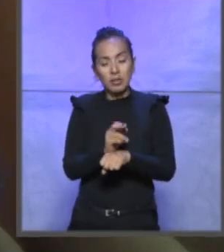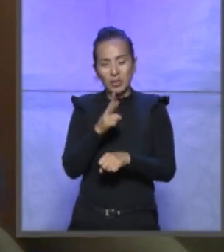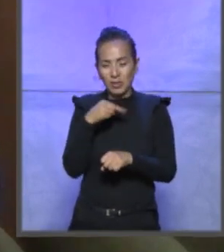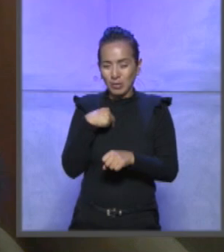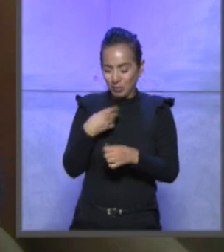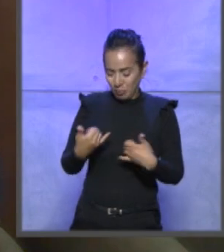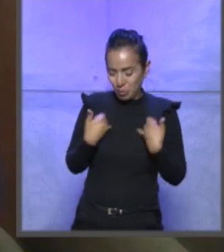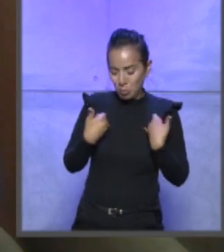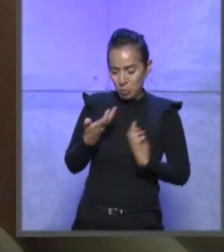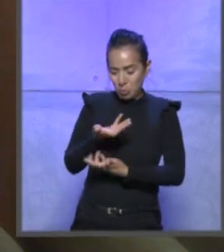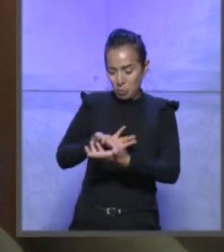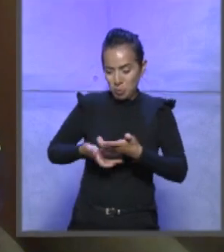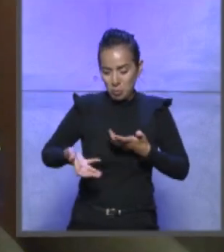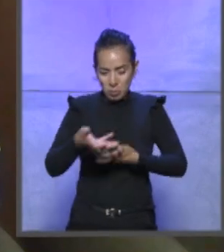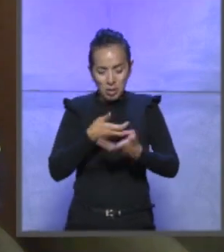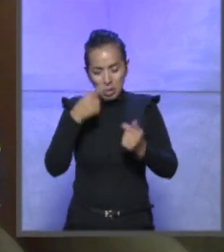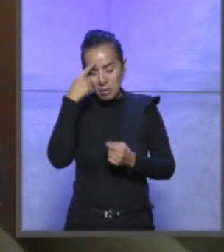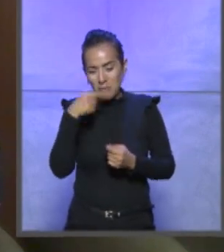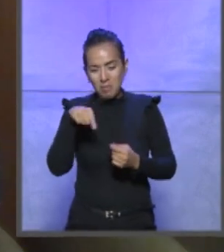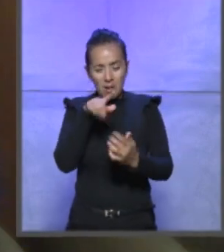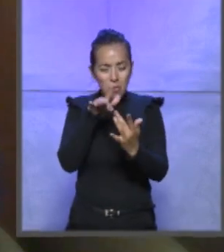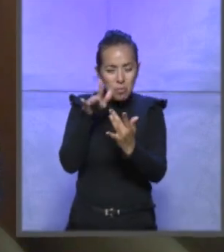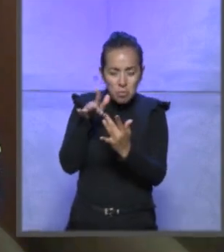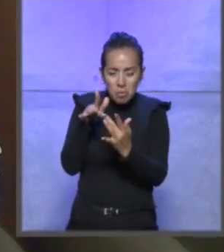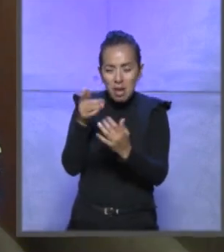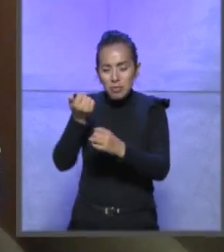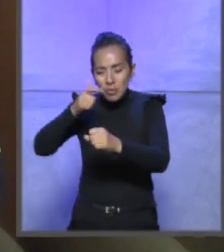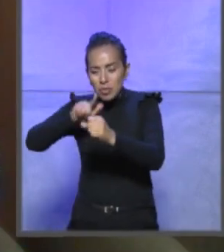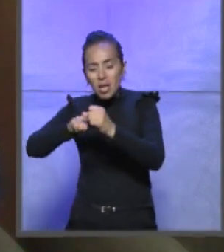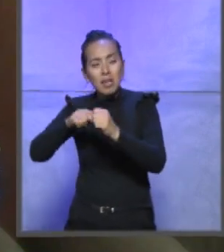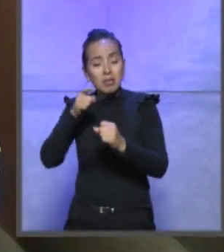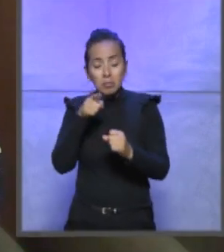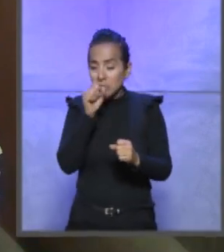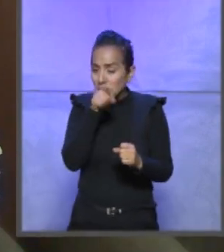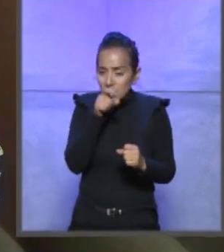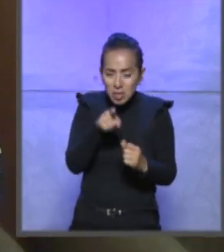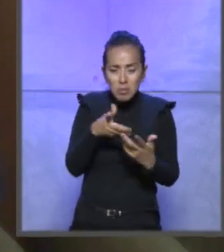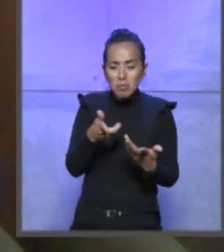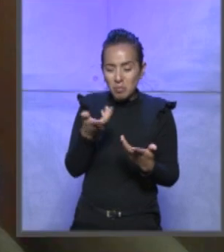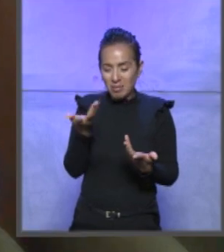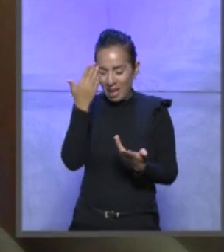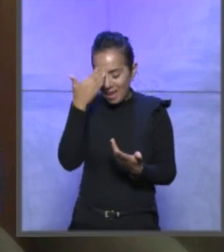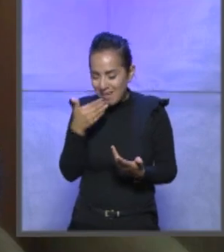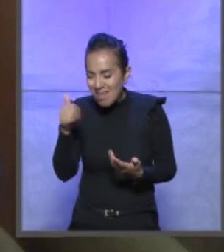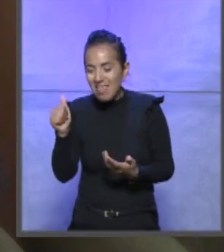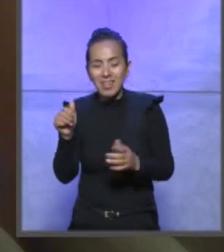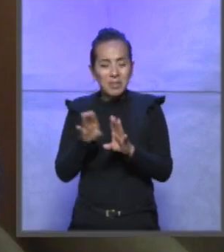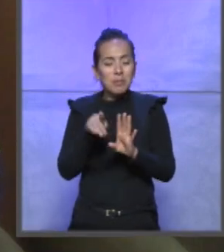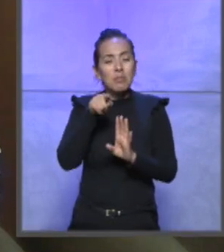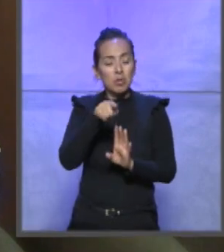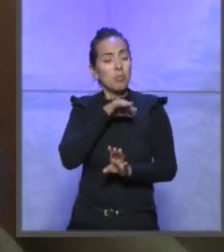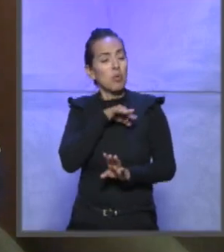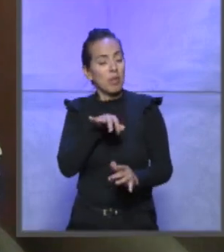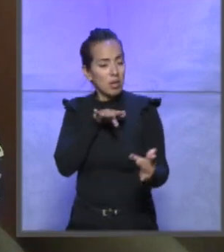jóvenes tenemos ese dinamismo para interactuar con los medios digitales y tenemos ese dinamismo también, esa parte